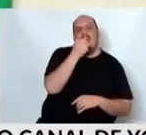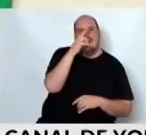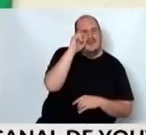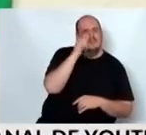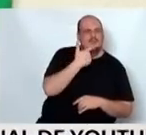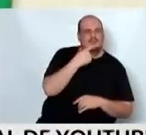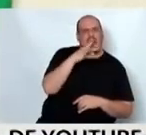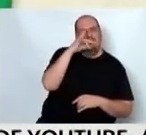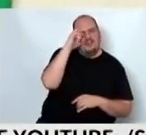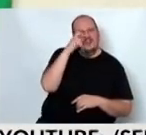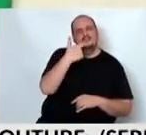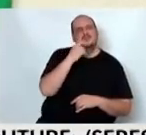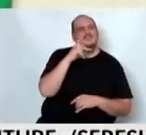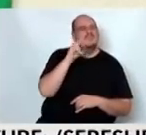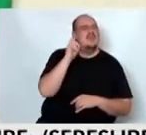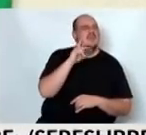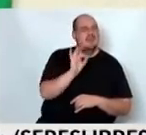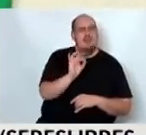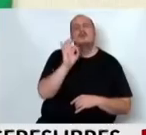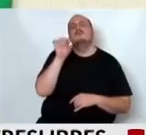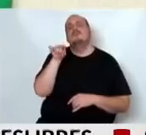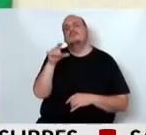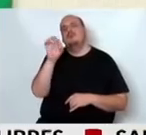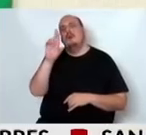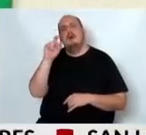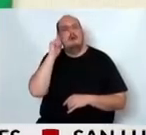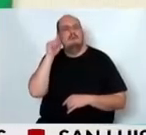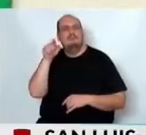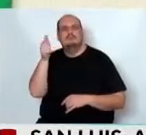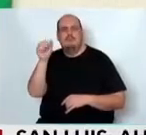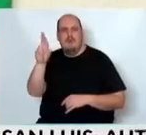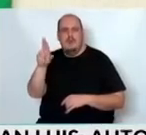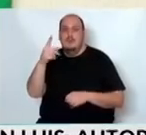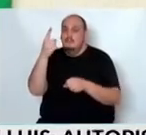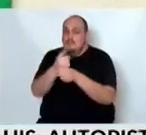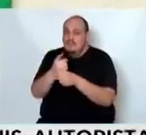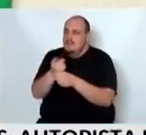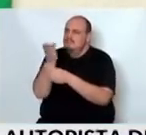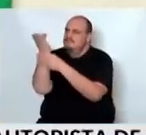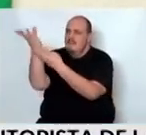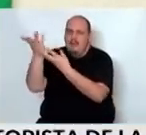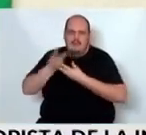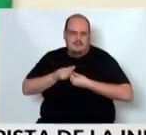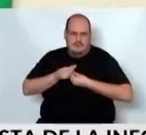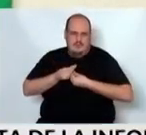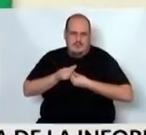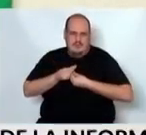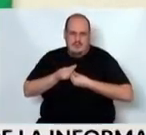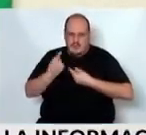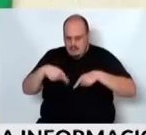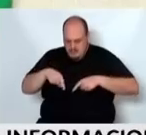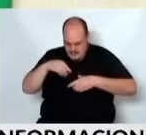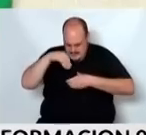suicidio.org.ar. Empezar a pedir ayuda, ese es el camino. No seguir guardándonos lo que nos